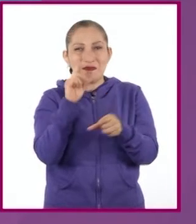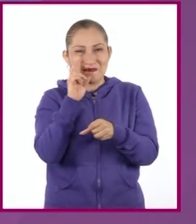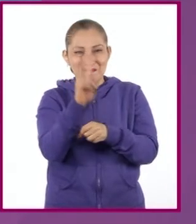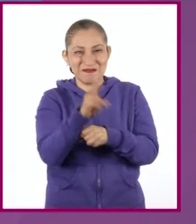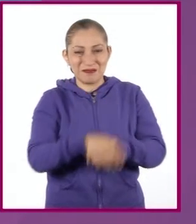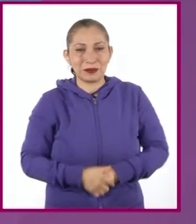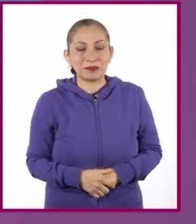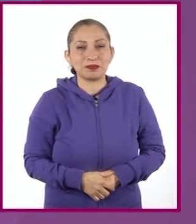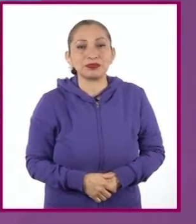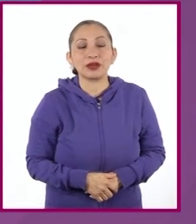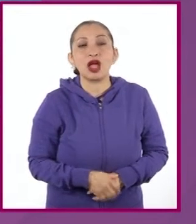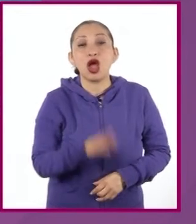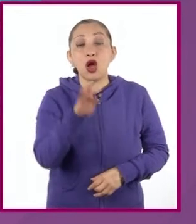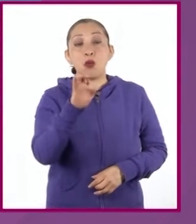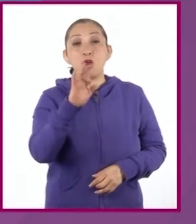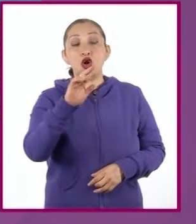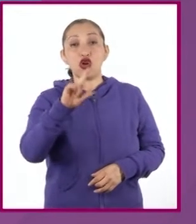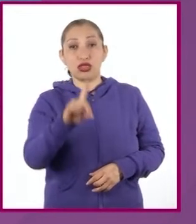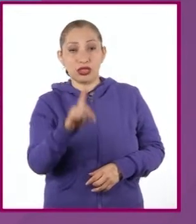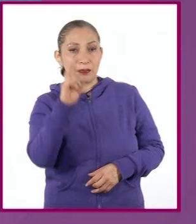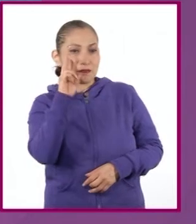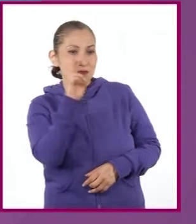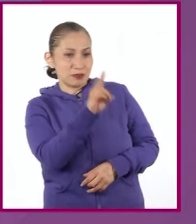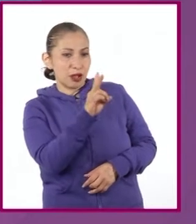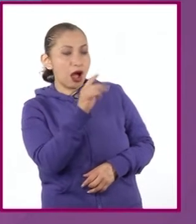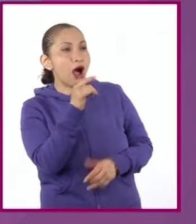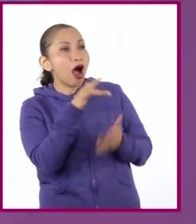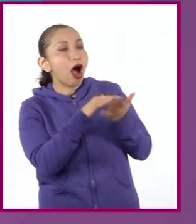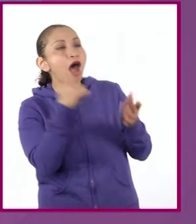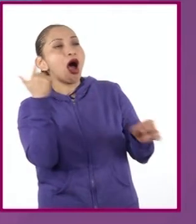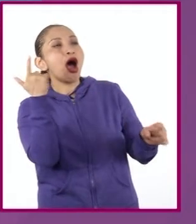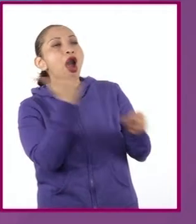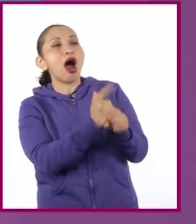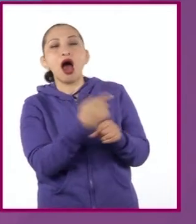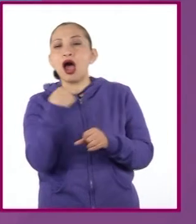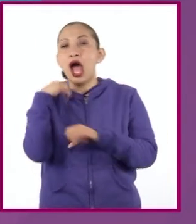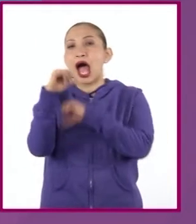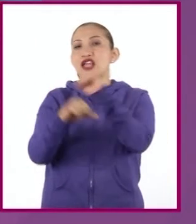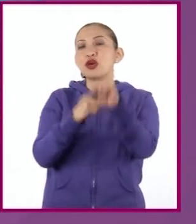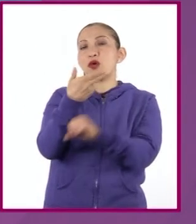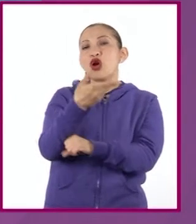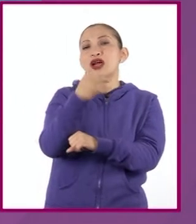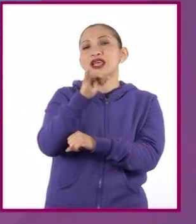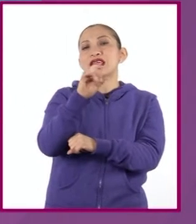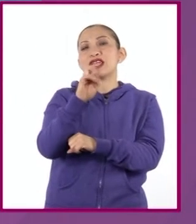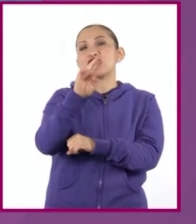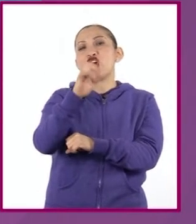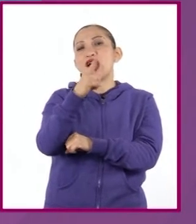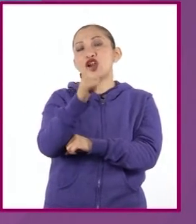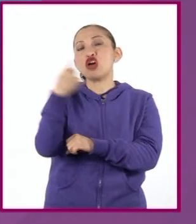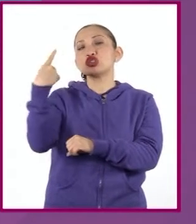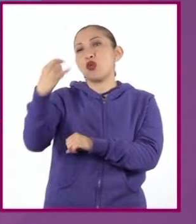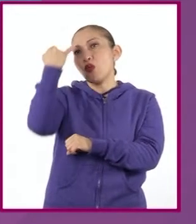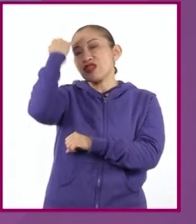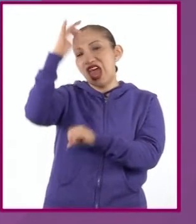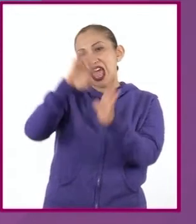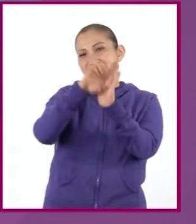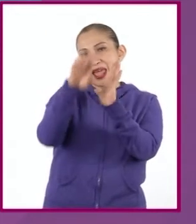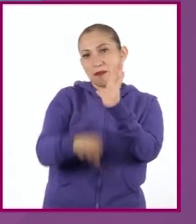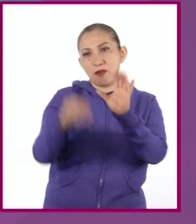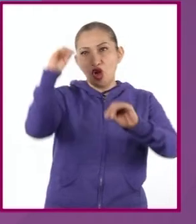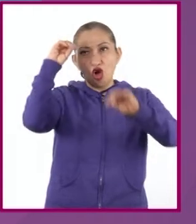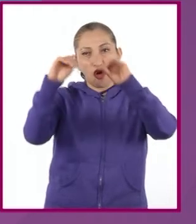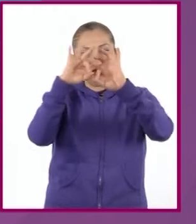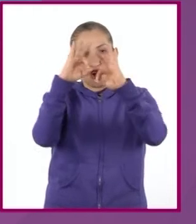forman. Bohr aplicó los conocimientos derivados de estas observaciones a un átomo de hidrógeno y propuso su modelo atómico, en el